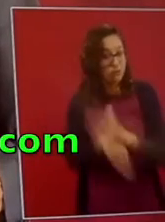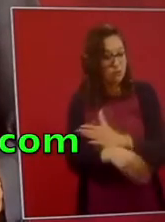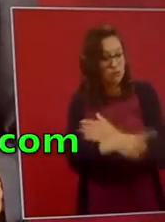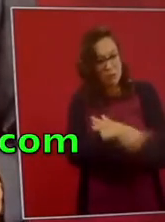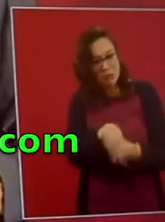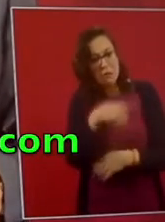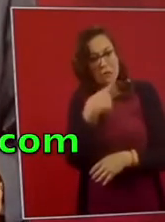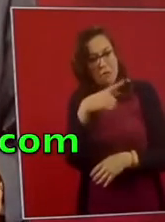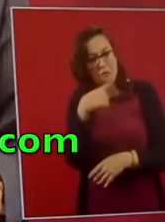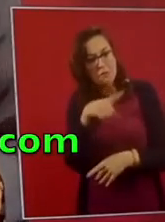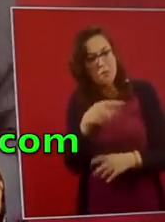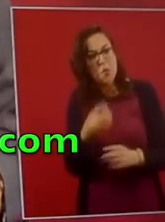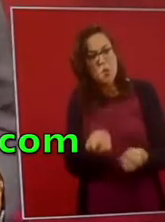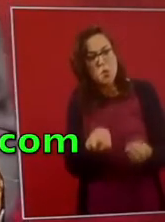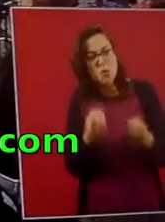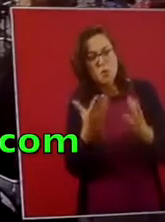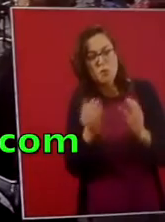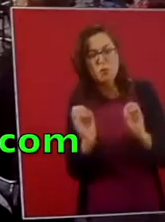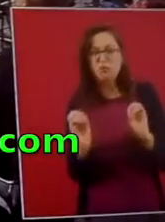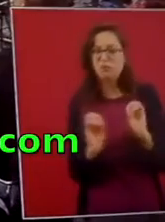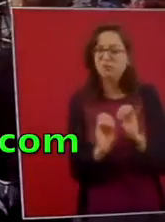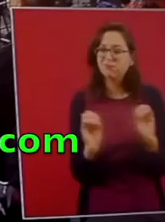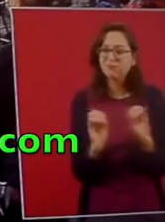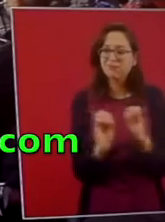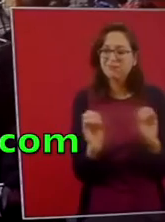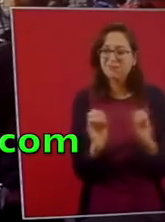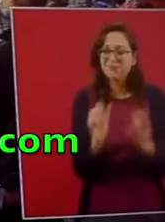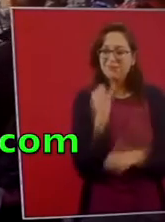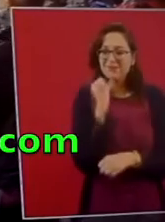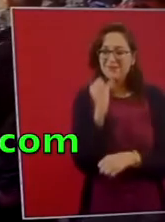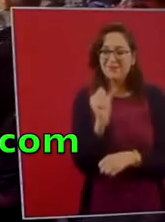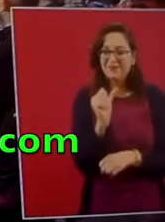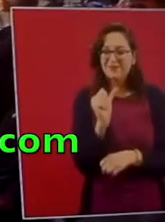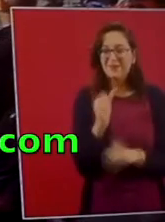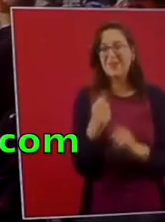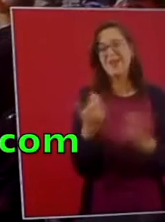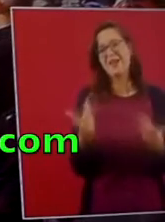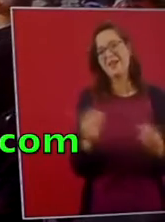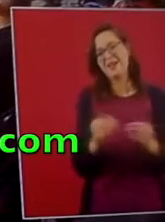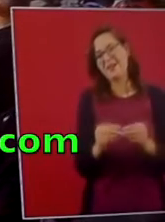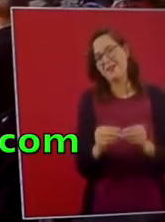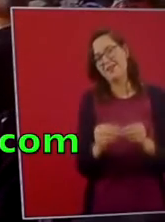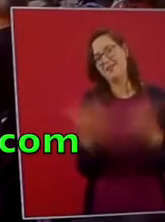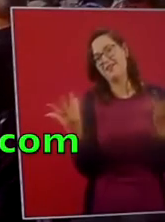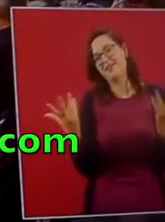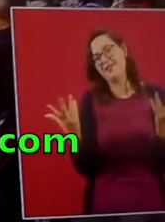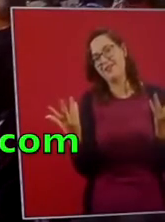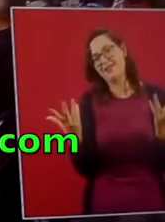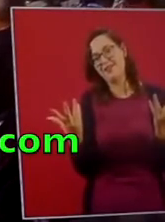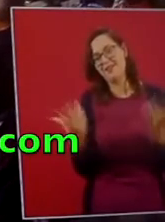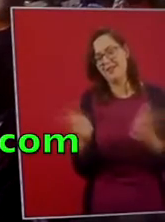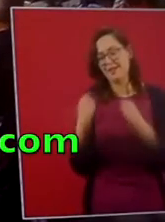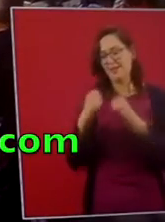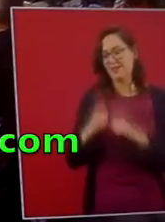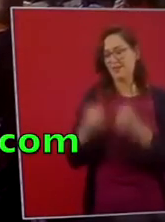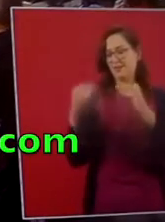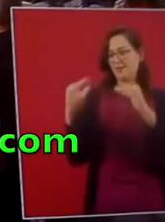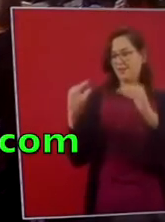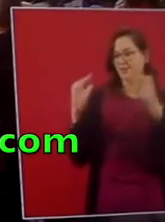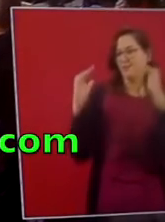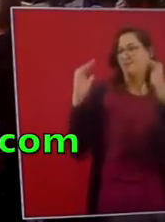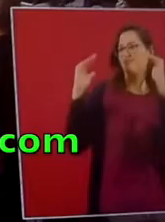nosotros estamos trabajando primero, demostrando a la gente que sí se puede. Así es, sí, tenemos entendido que